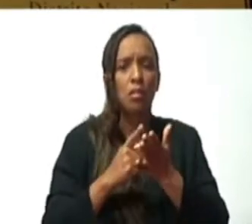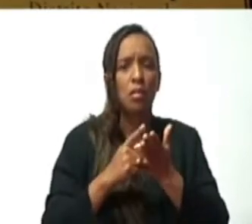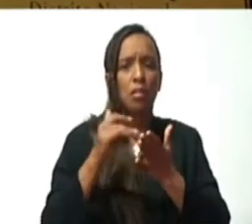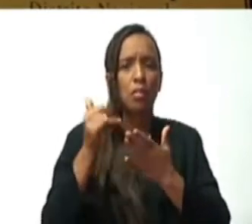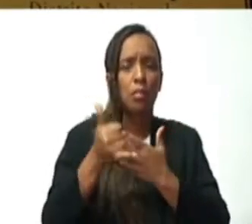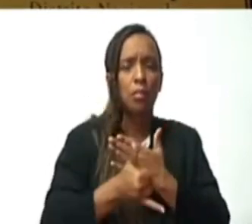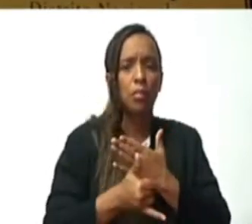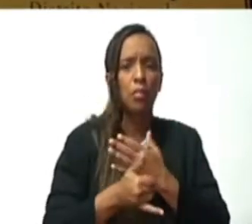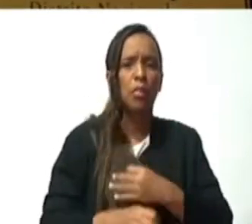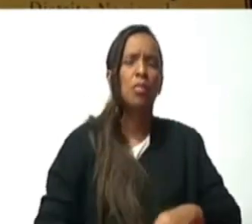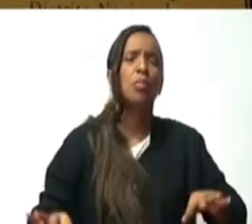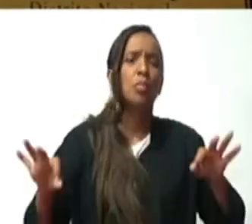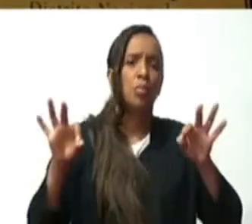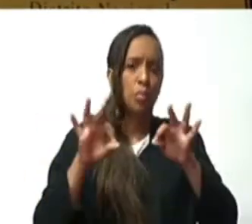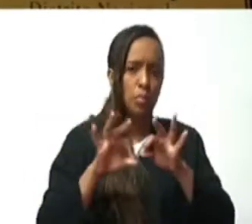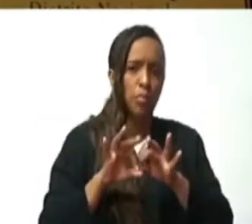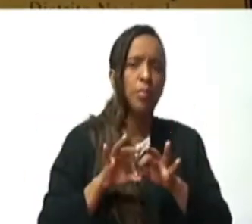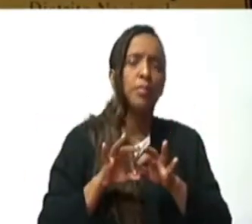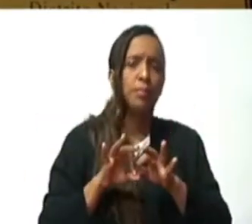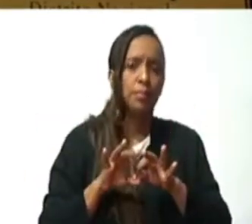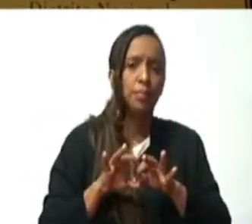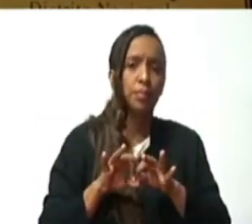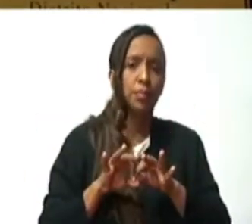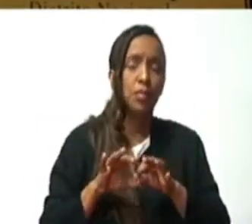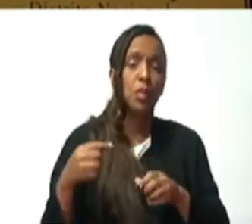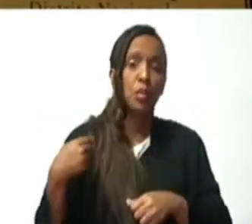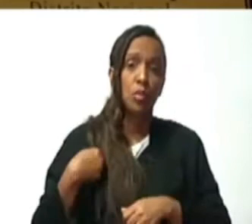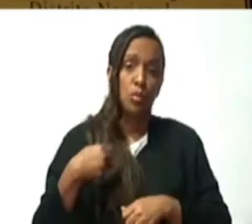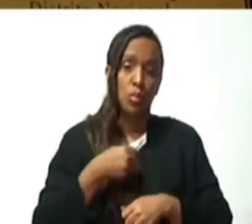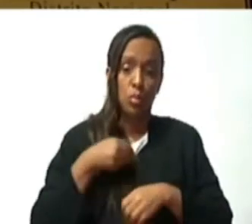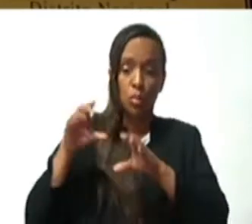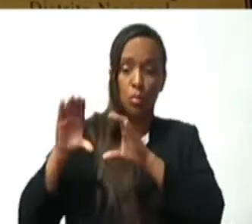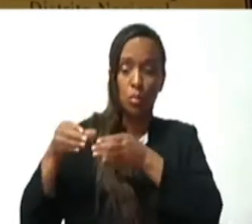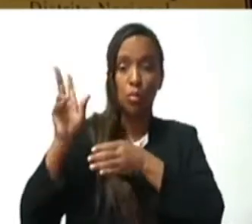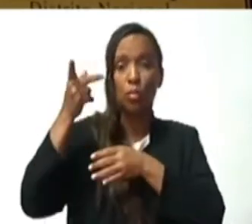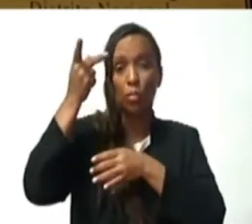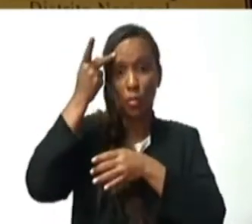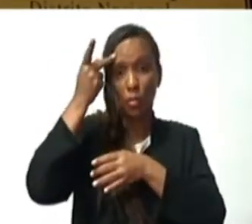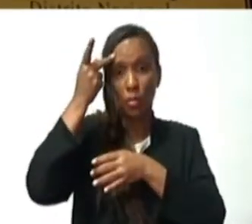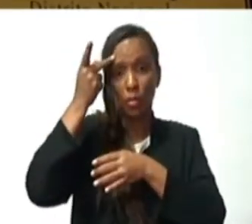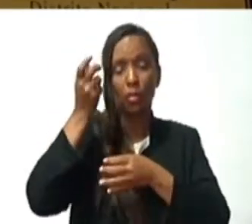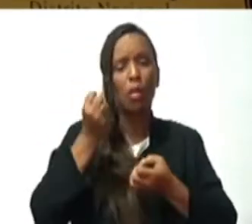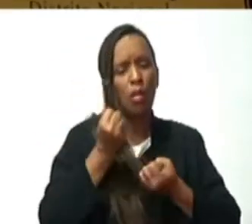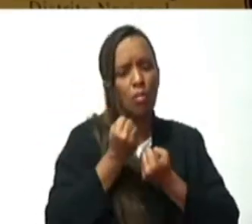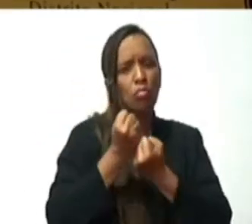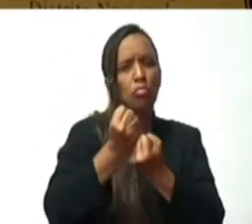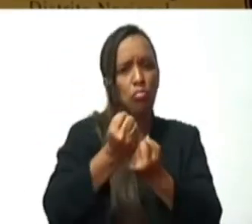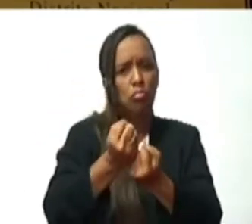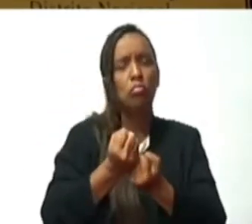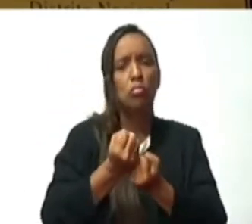los respaldamos y felicitamos a la colega Servia Familia